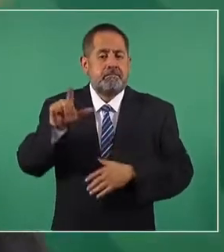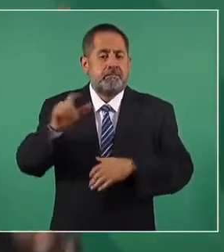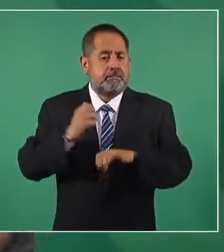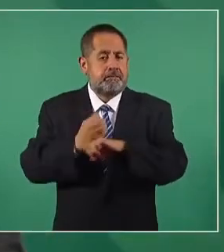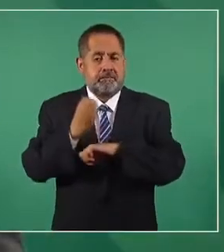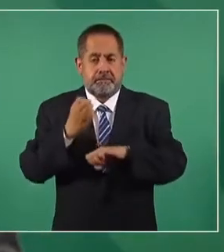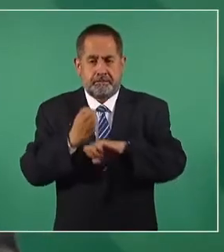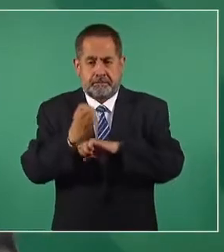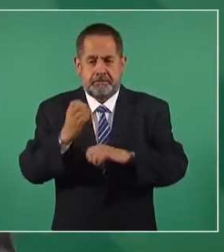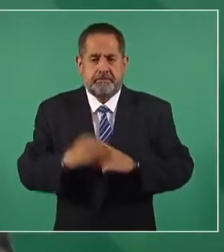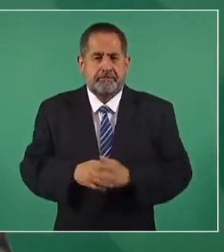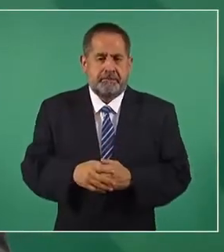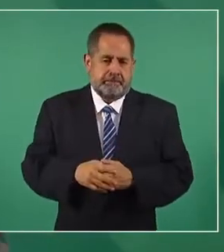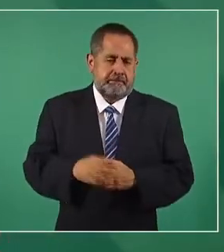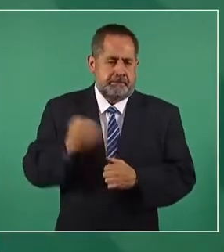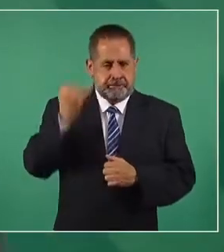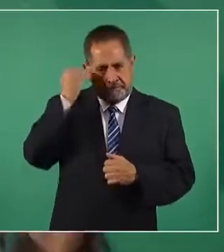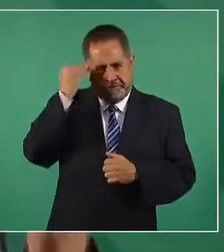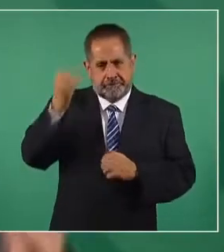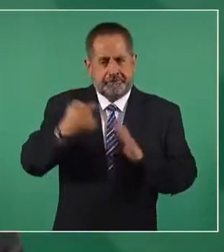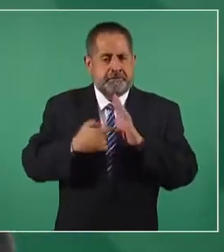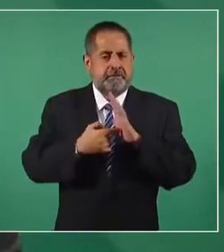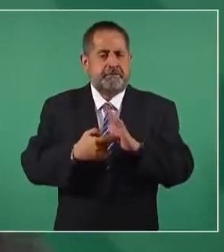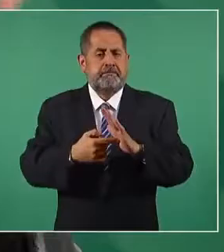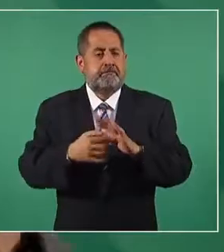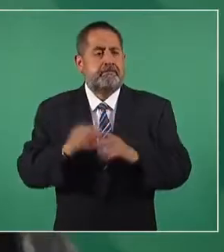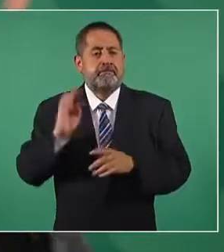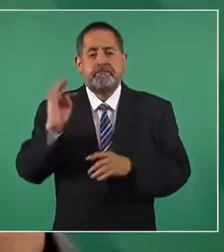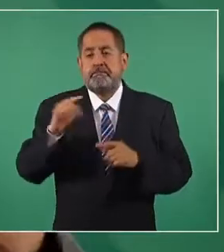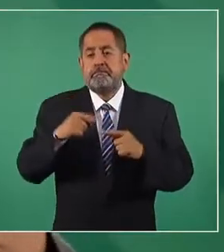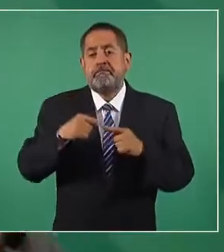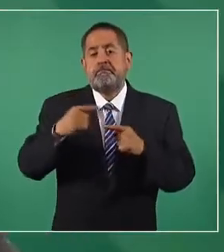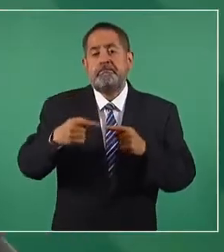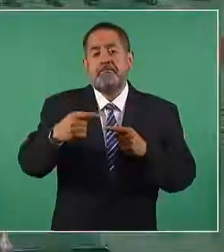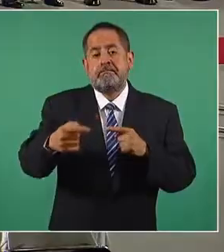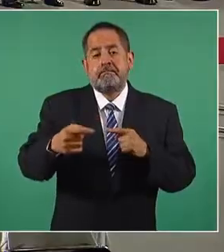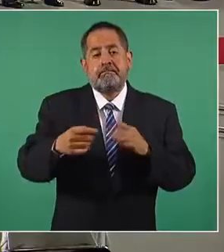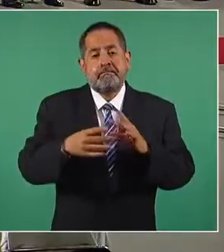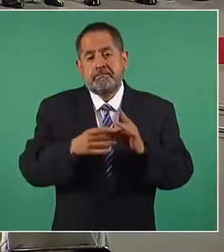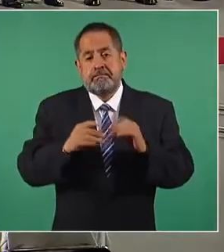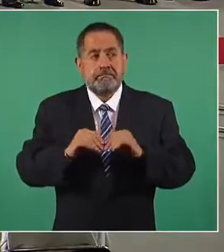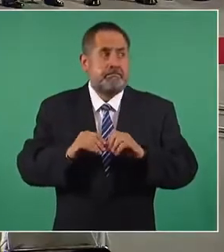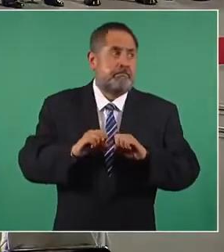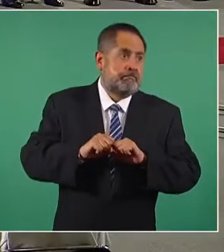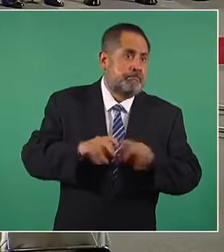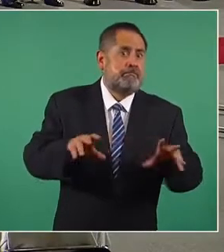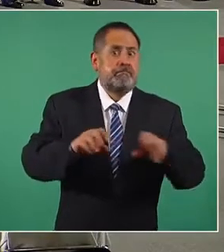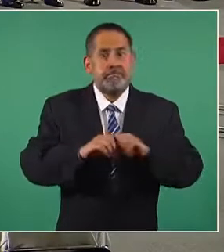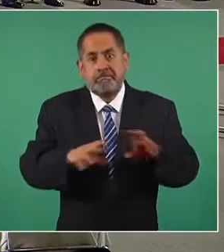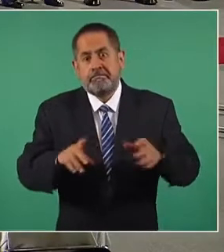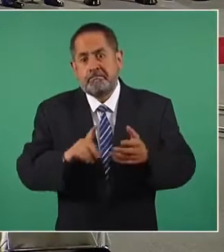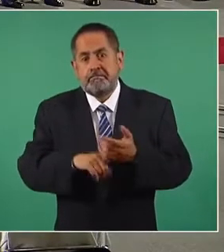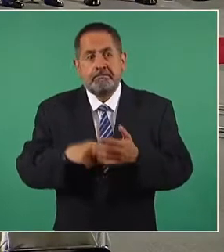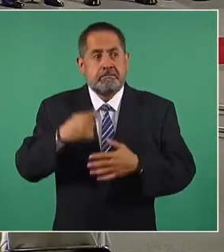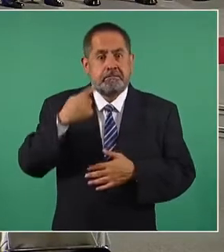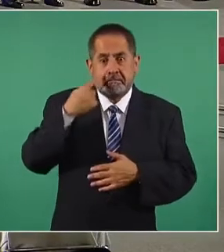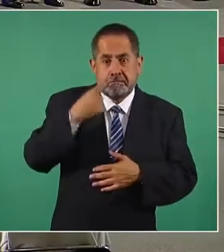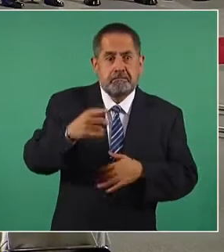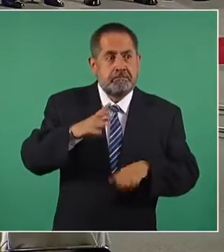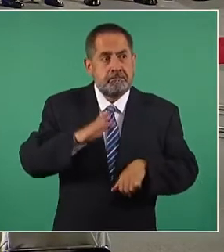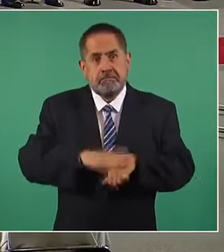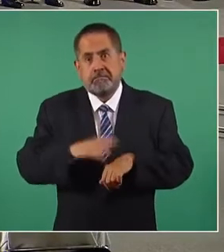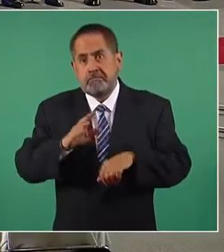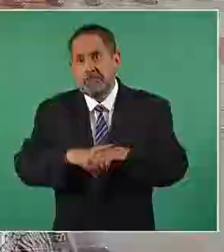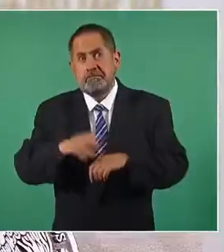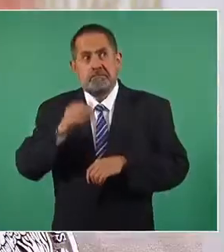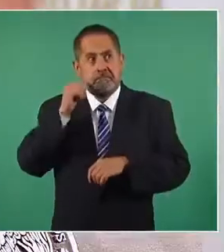Entonces, esta es la idea completa. Por si en la semana aparecieran nuevamente primeras planas que dicen y vemos que hay más casos